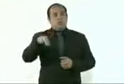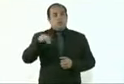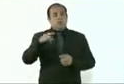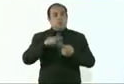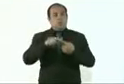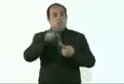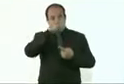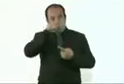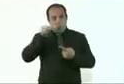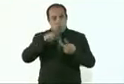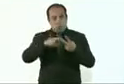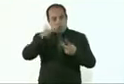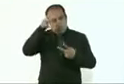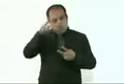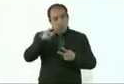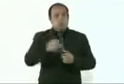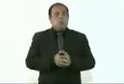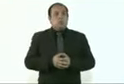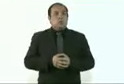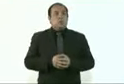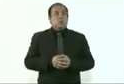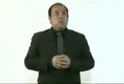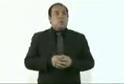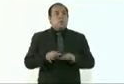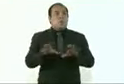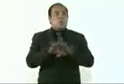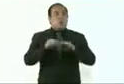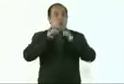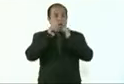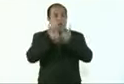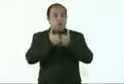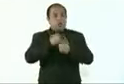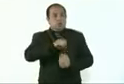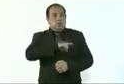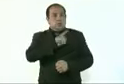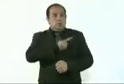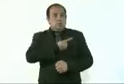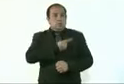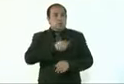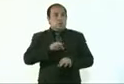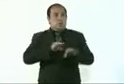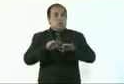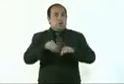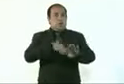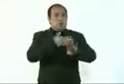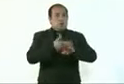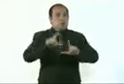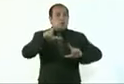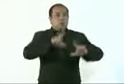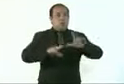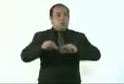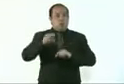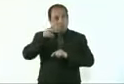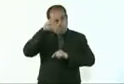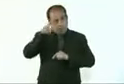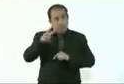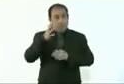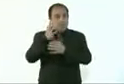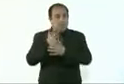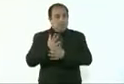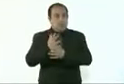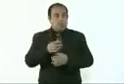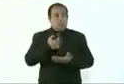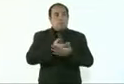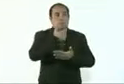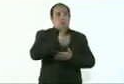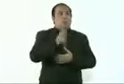si como agencia sanitaria van a actuar por lo menos en contra del laboratorio en Miguel Hidalgo, donde se está reportando que